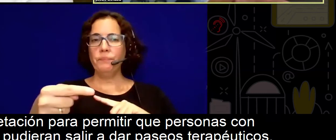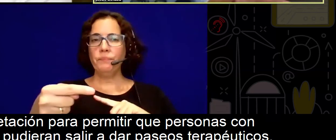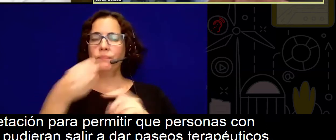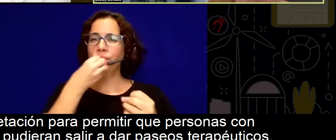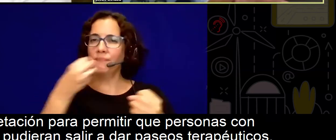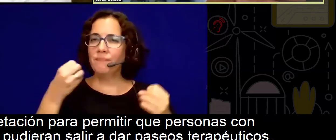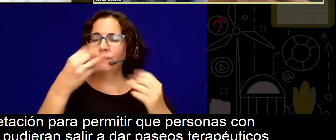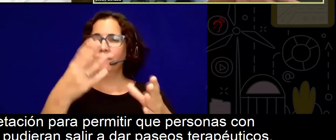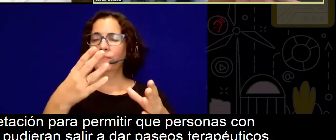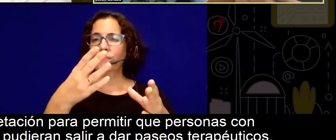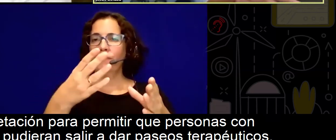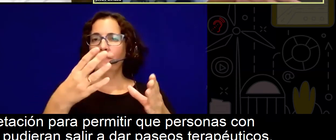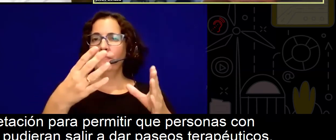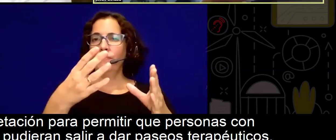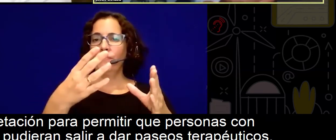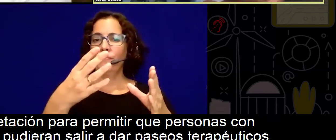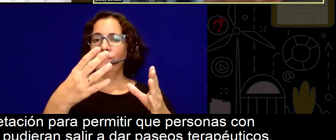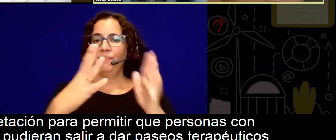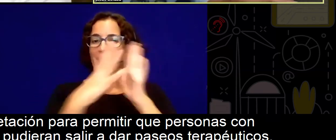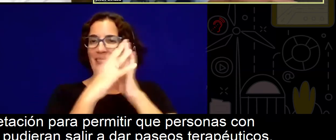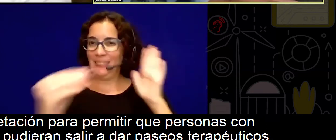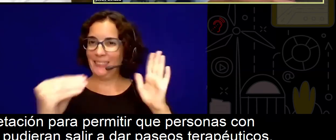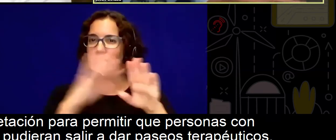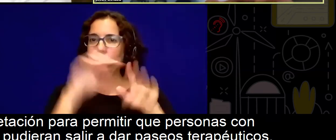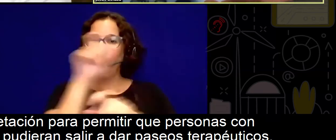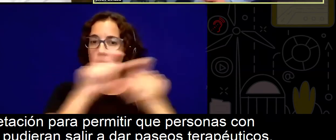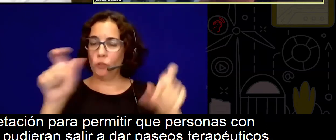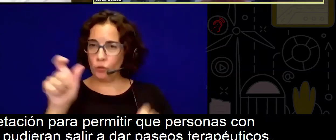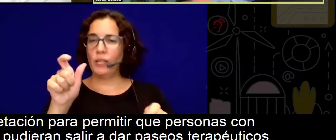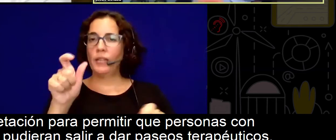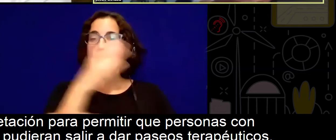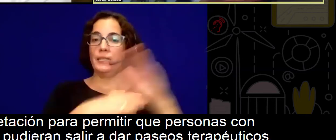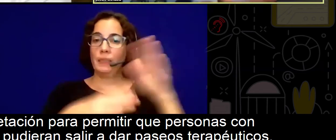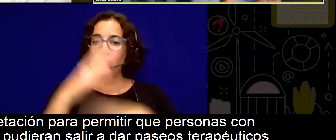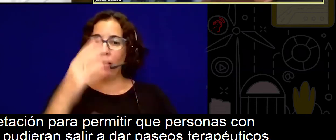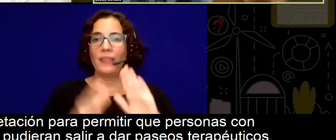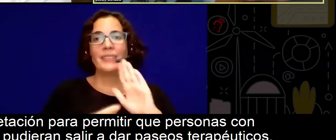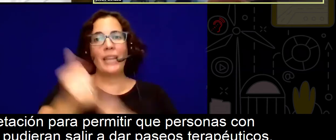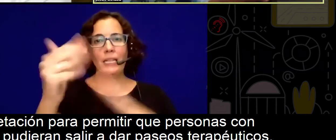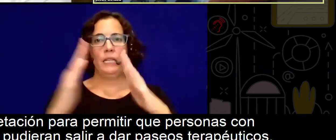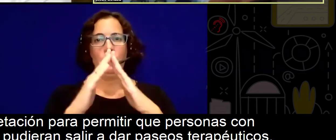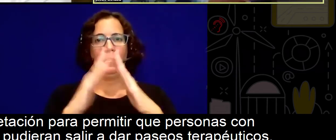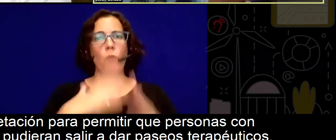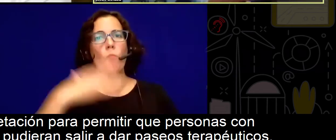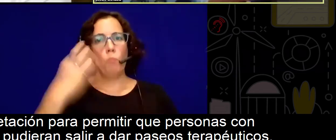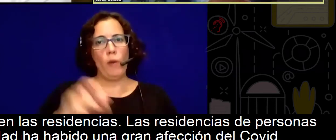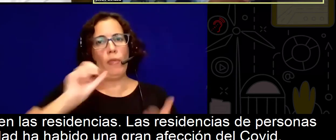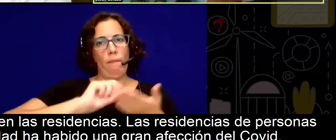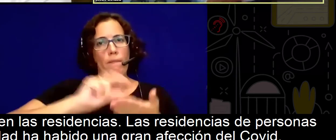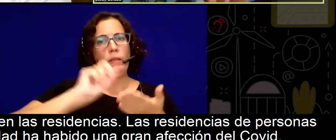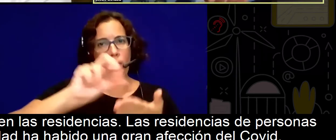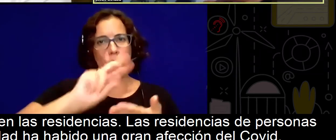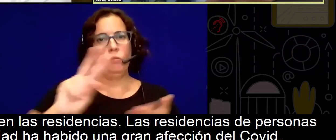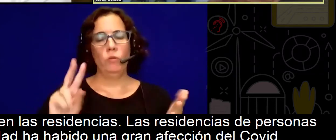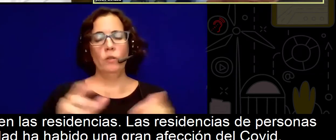una interpretación para permitir que personas con estas discapacidades pudieran salir a dar un paseo, ¿no? Los paseos terapéuticos. Tuvimos